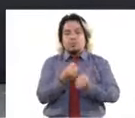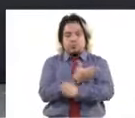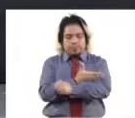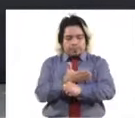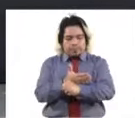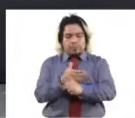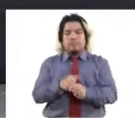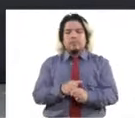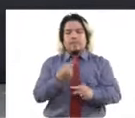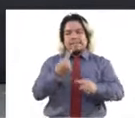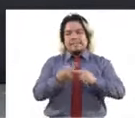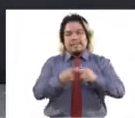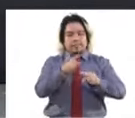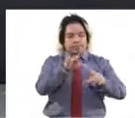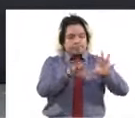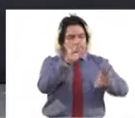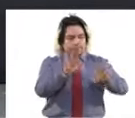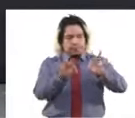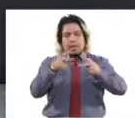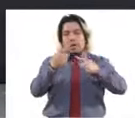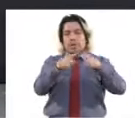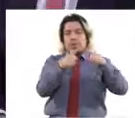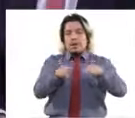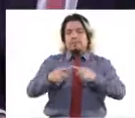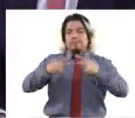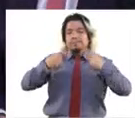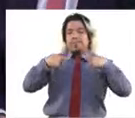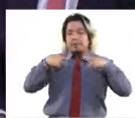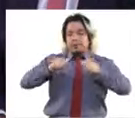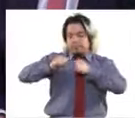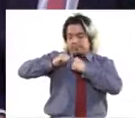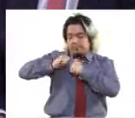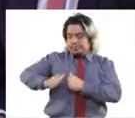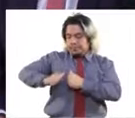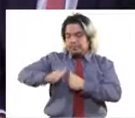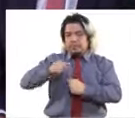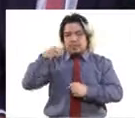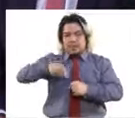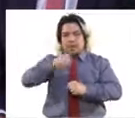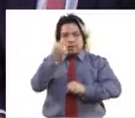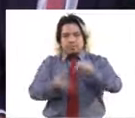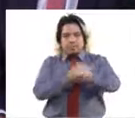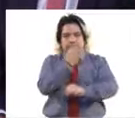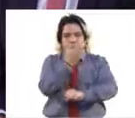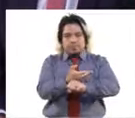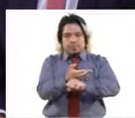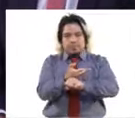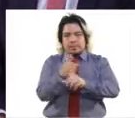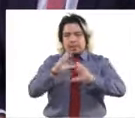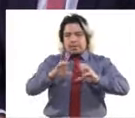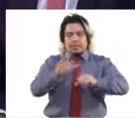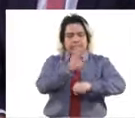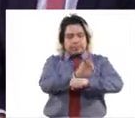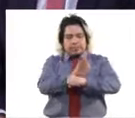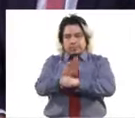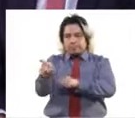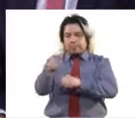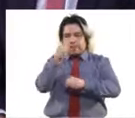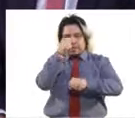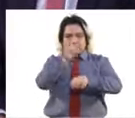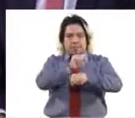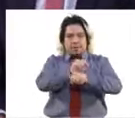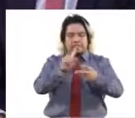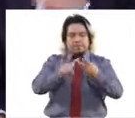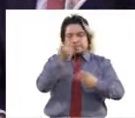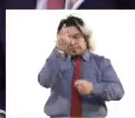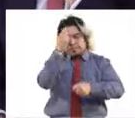la participación de funcionarios y servidores públicos de la Secretaría de Seguridad Ciudadana, subsecretarios,